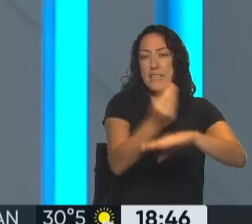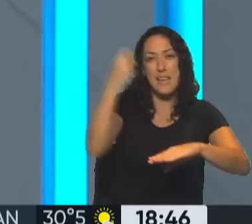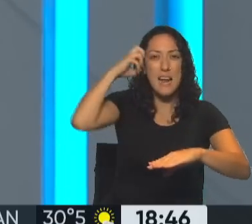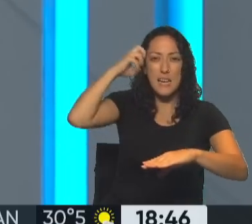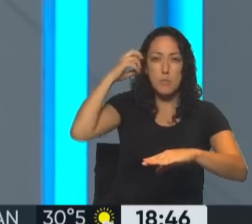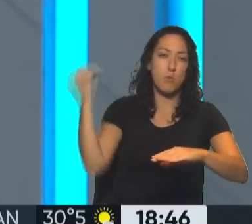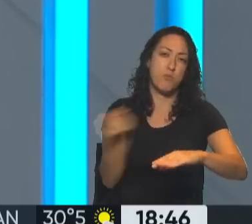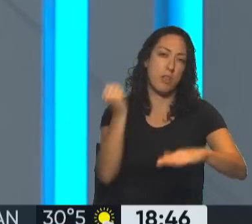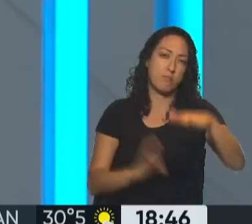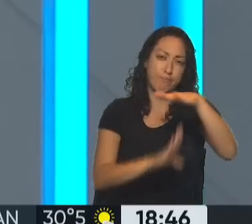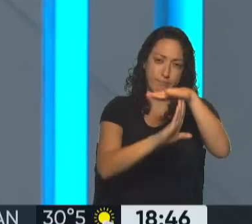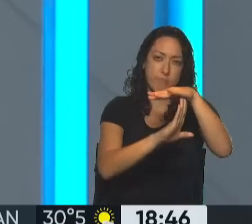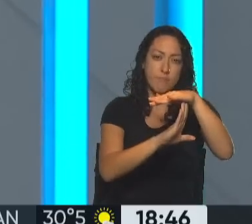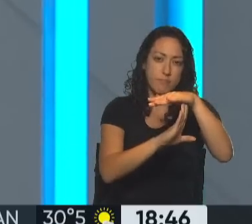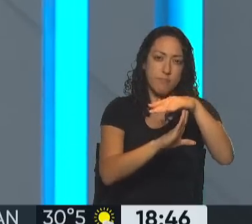radicalismo más tradicional,